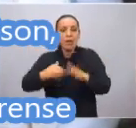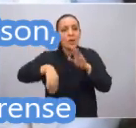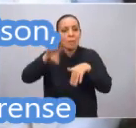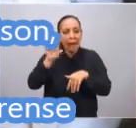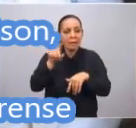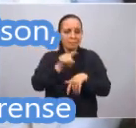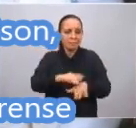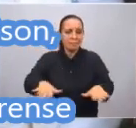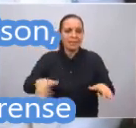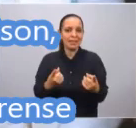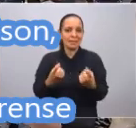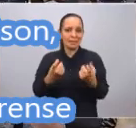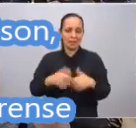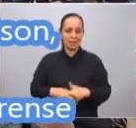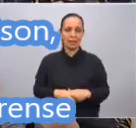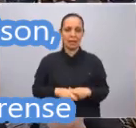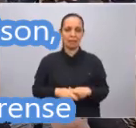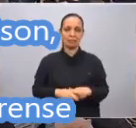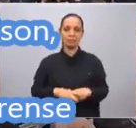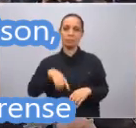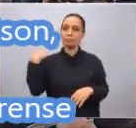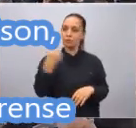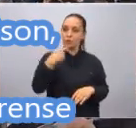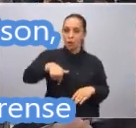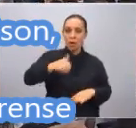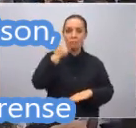vulnerables. Y hoy nos paramos acá